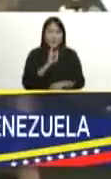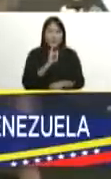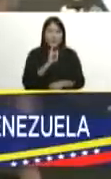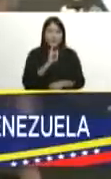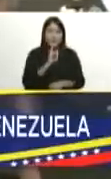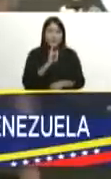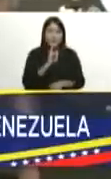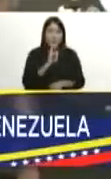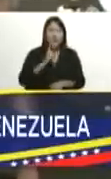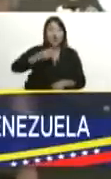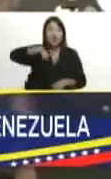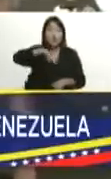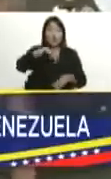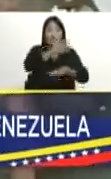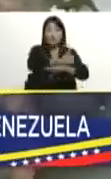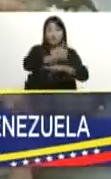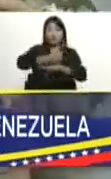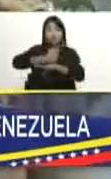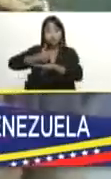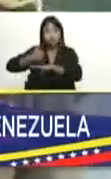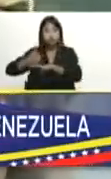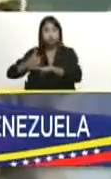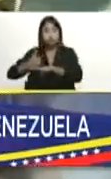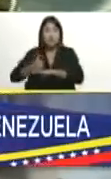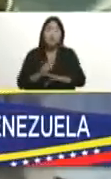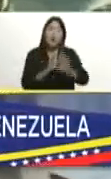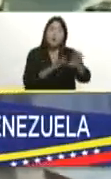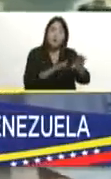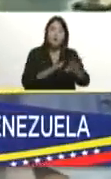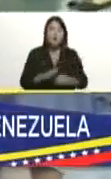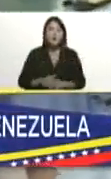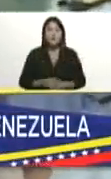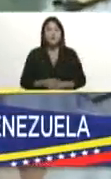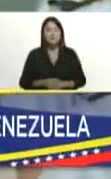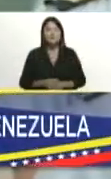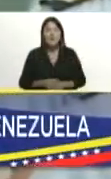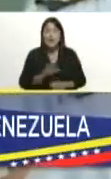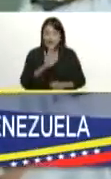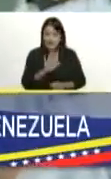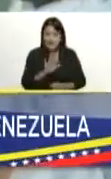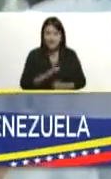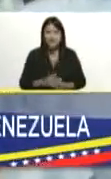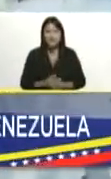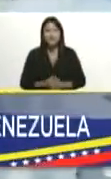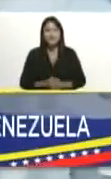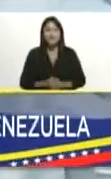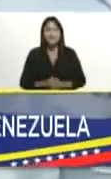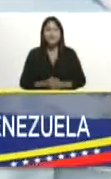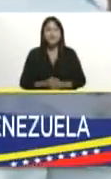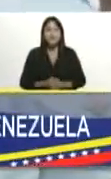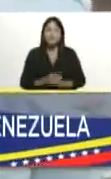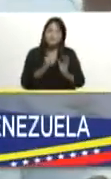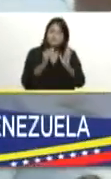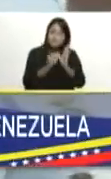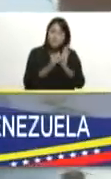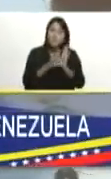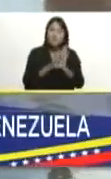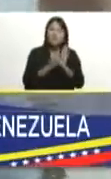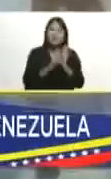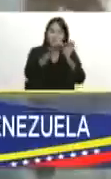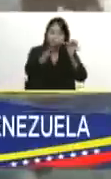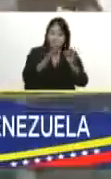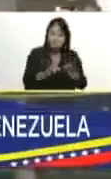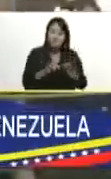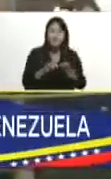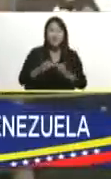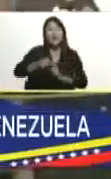todos como colectivo armado, la Fuerza Armada Nacional Bolivariana, constitucionalmente. Vamos a estar allí